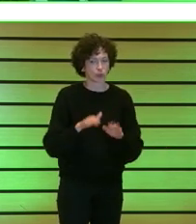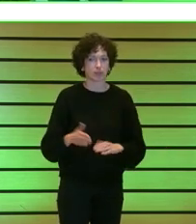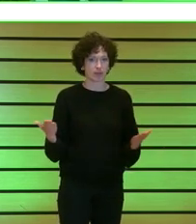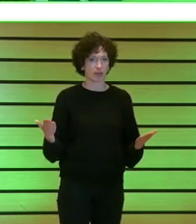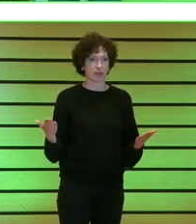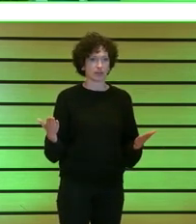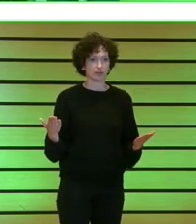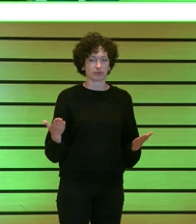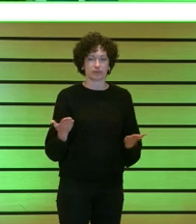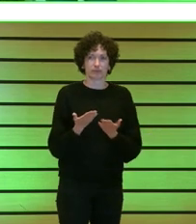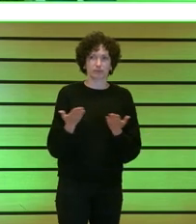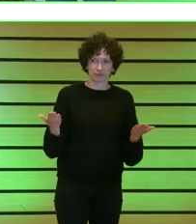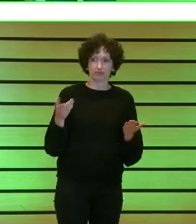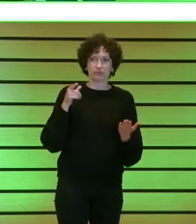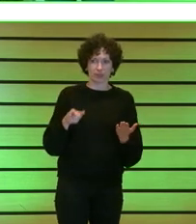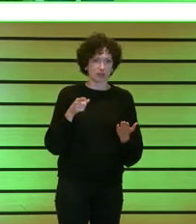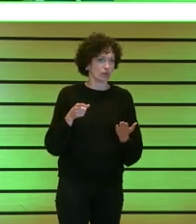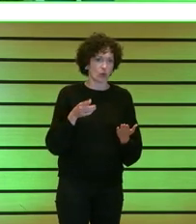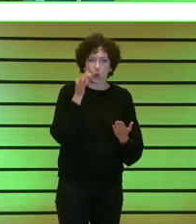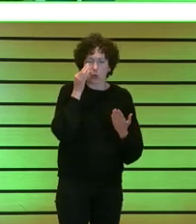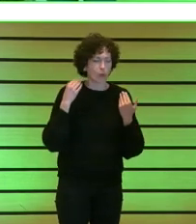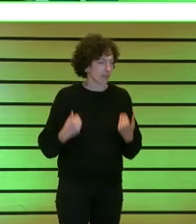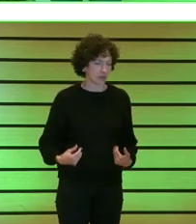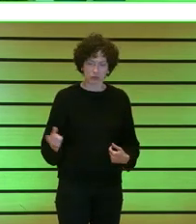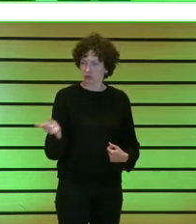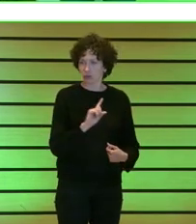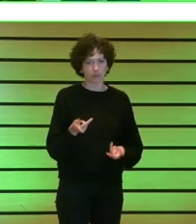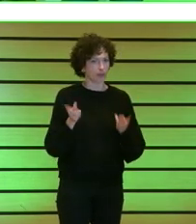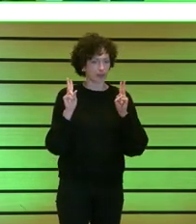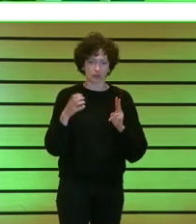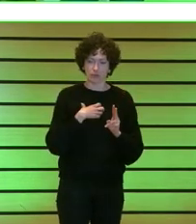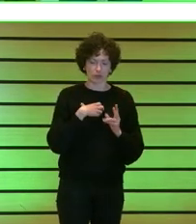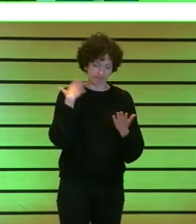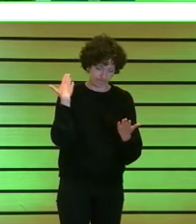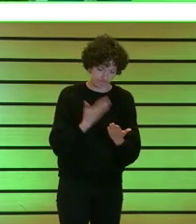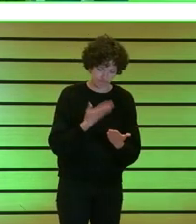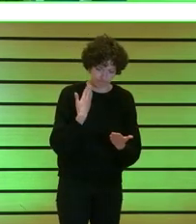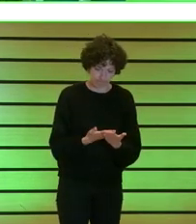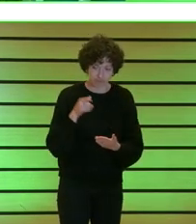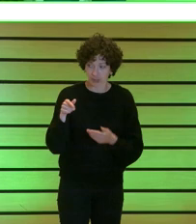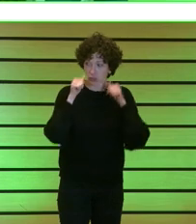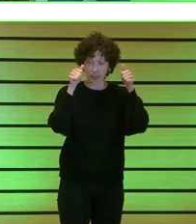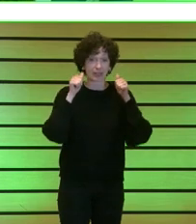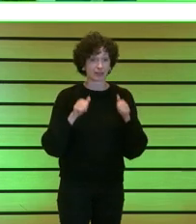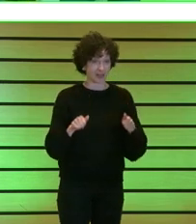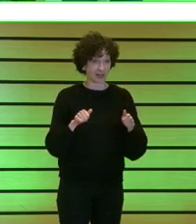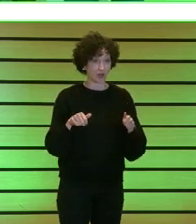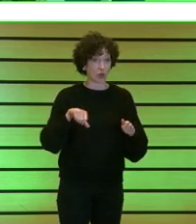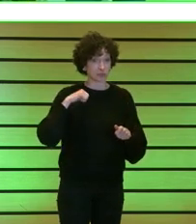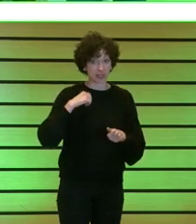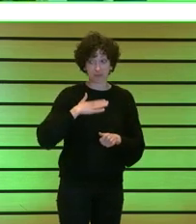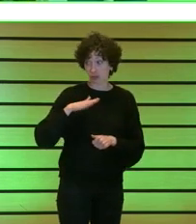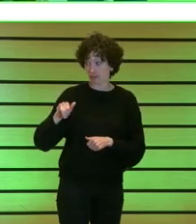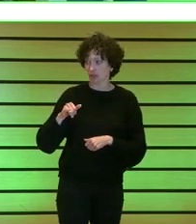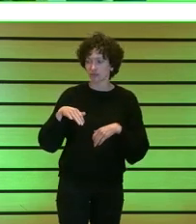certeza absoluta a que eso era inhumano y no se podía consentir de hecho Este es un cartel que estaba puesto en mi hospital y que es un